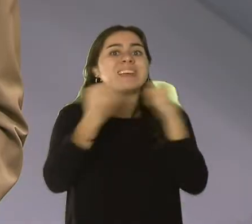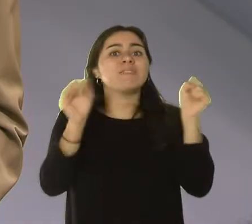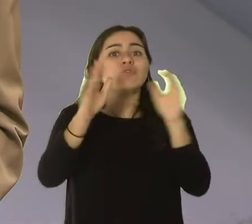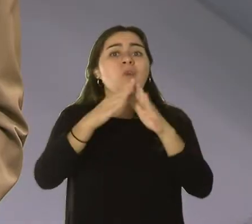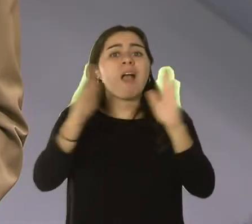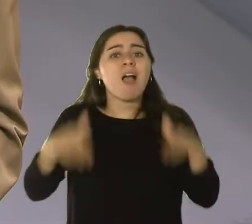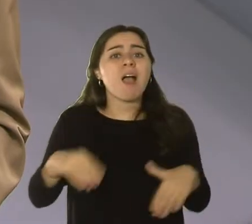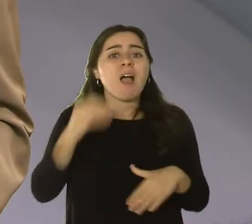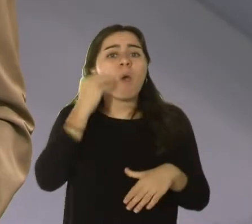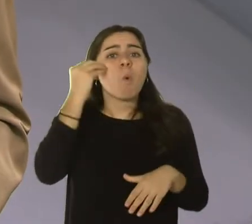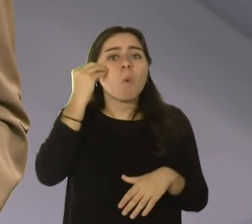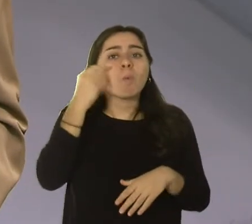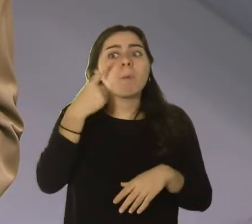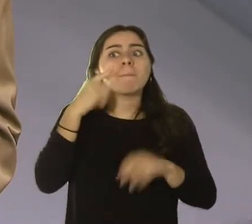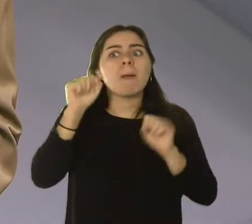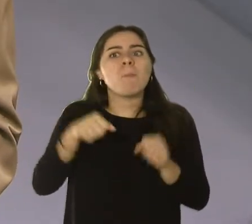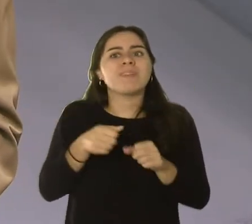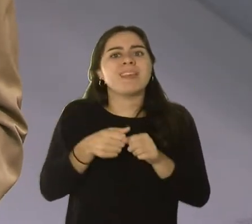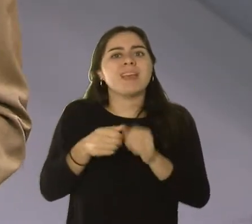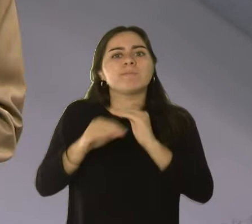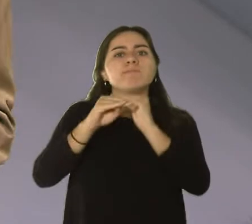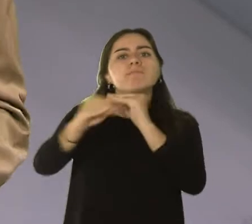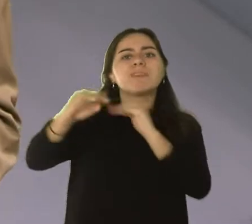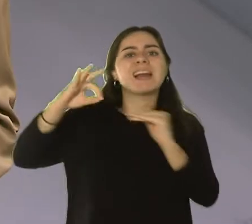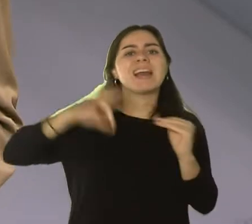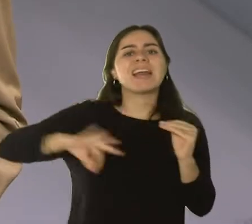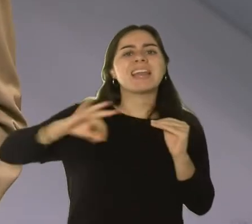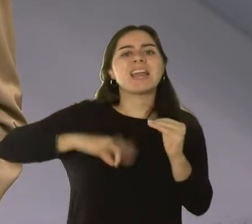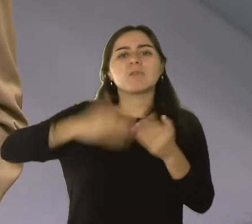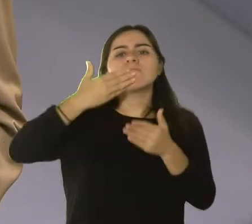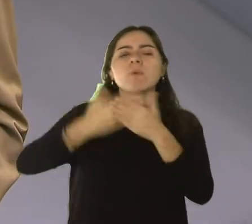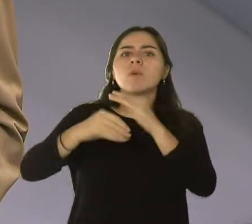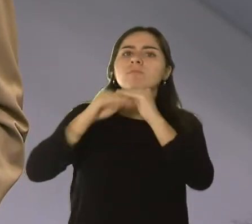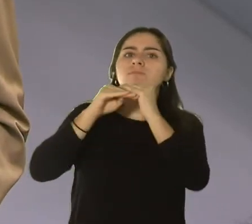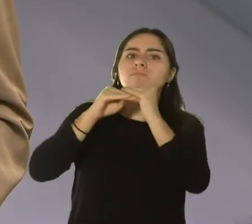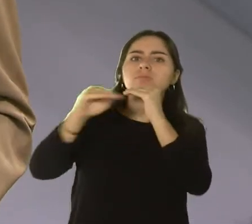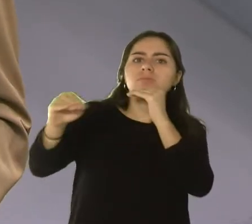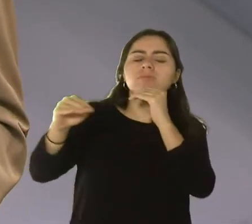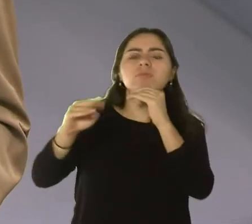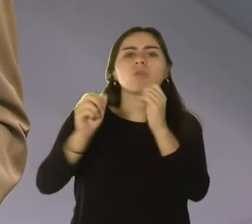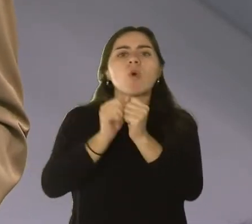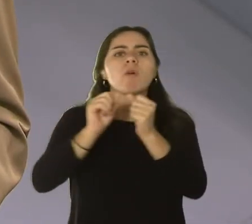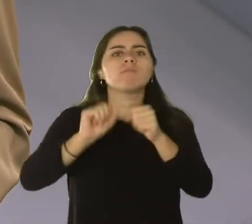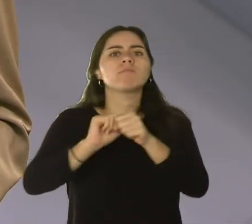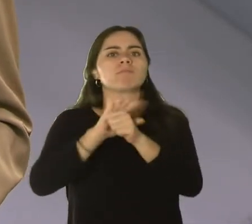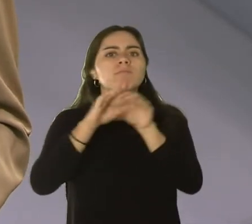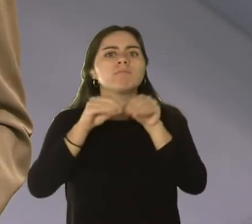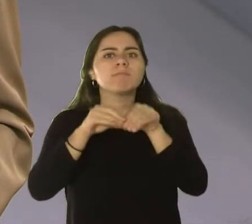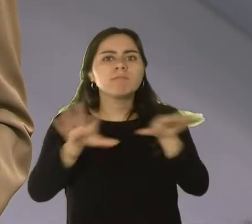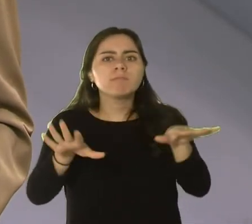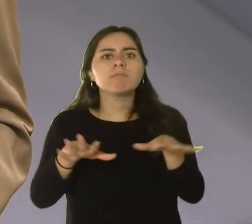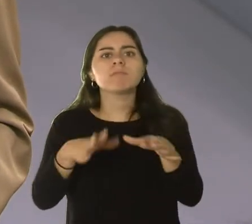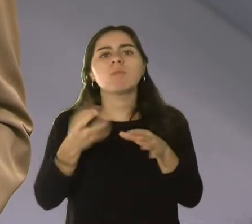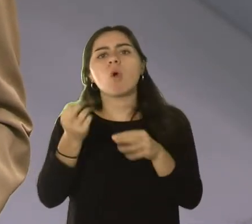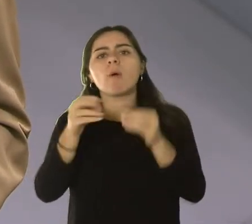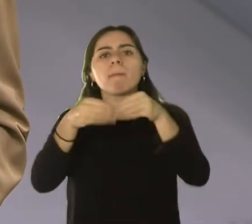residencia, cómo pueden mantener un crédito dentro de las circunstancias que ha traído la pandemia y la pérdida de